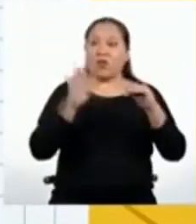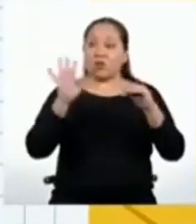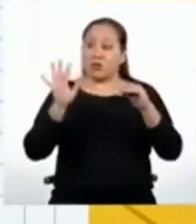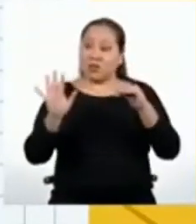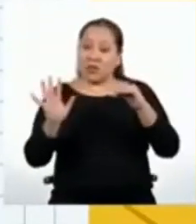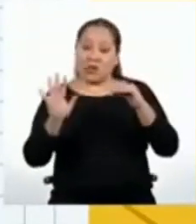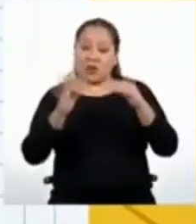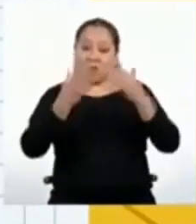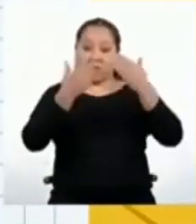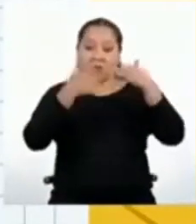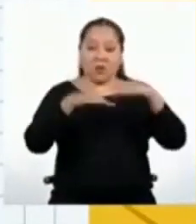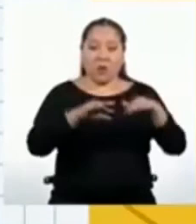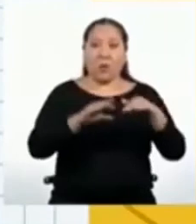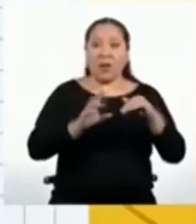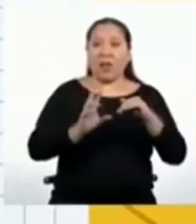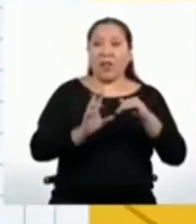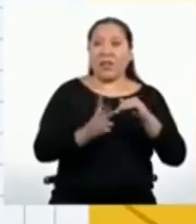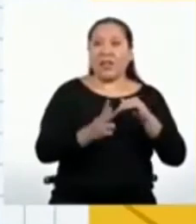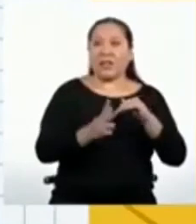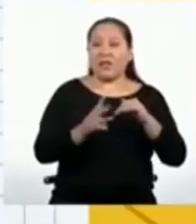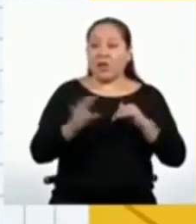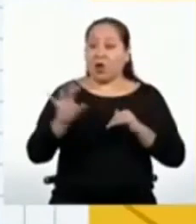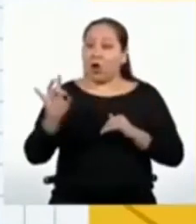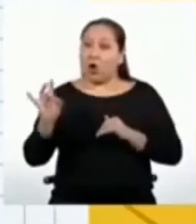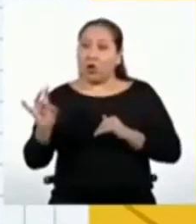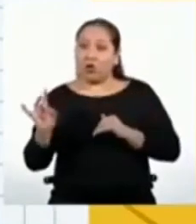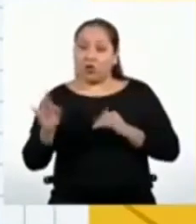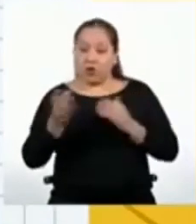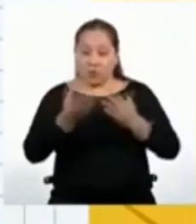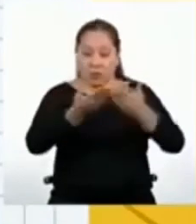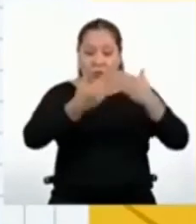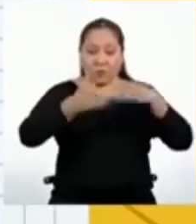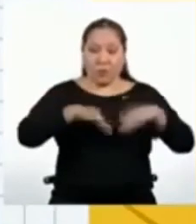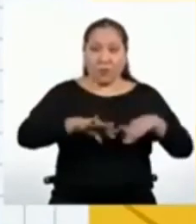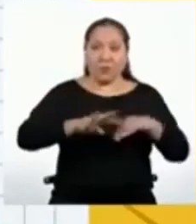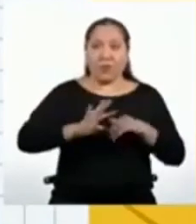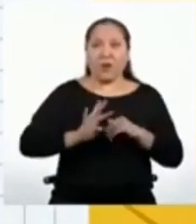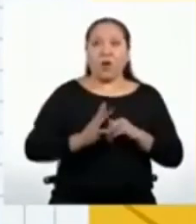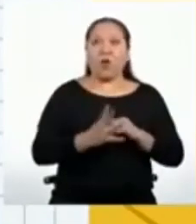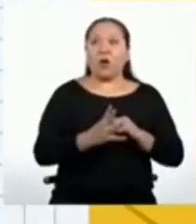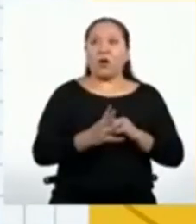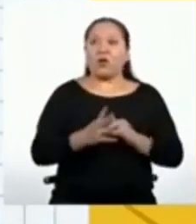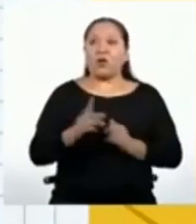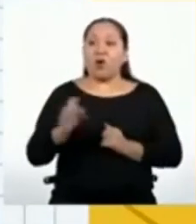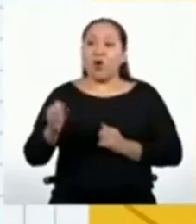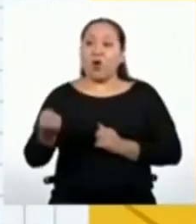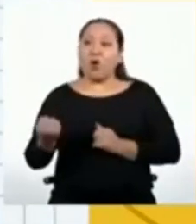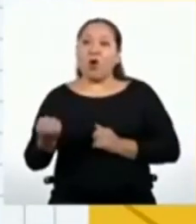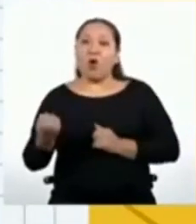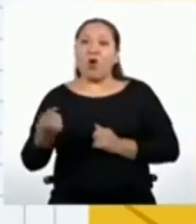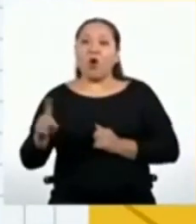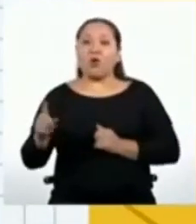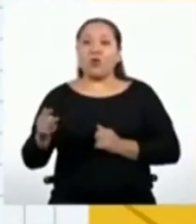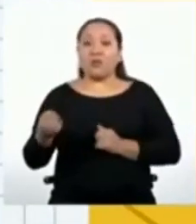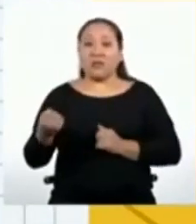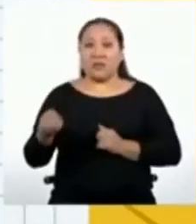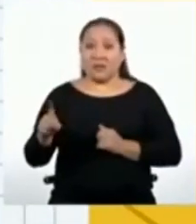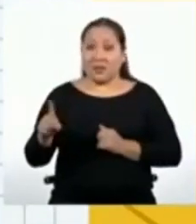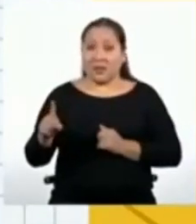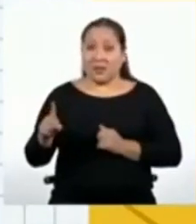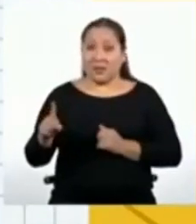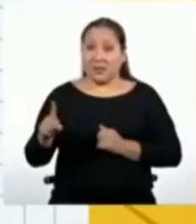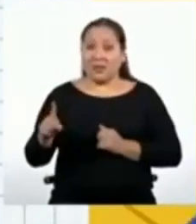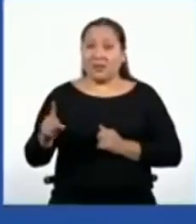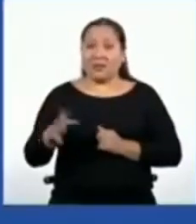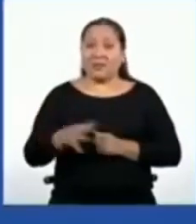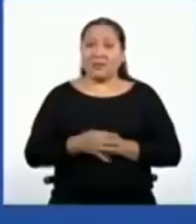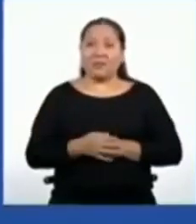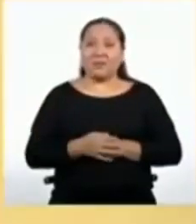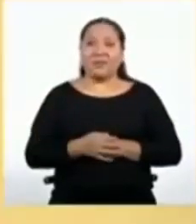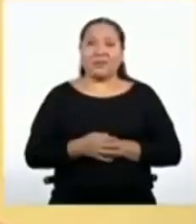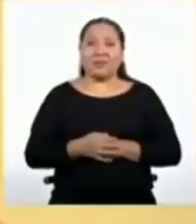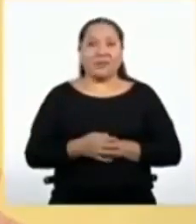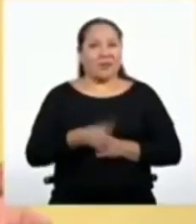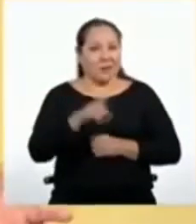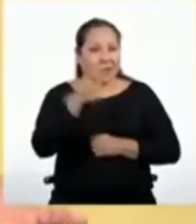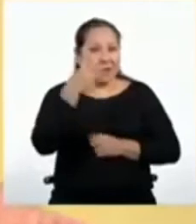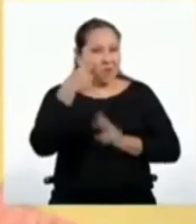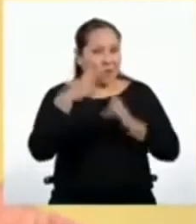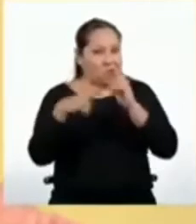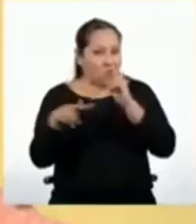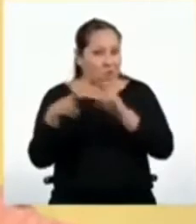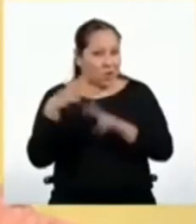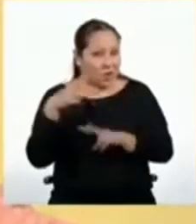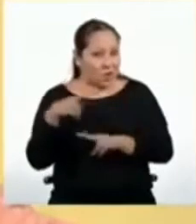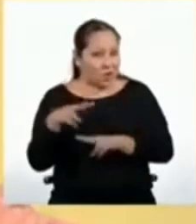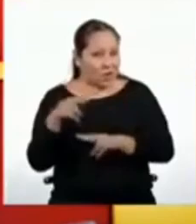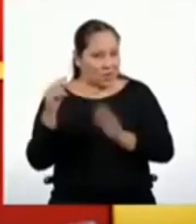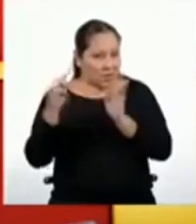Para el piso 3 usamos 8 naipes. Para el piso 4 usamos 11 naipes. ¿Se dan cuenta